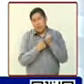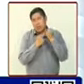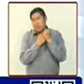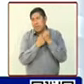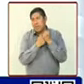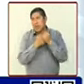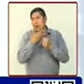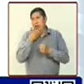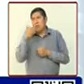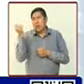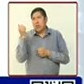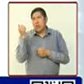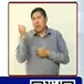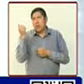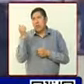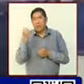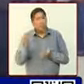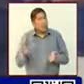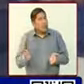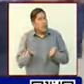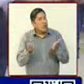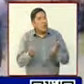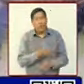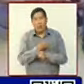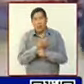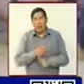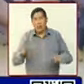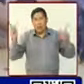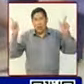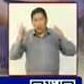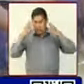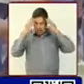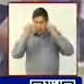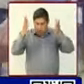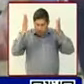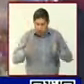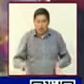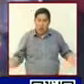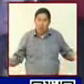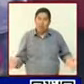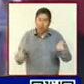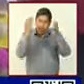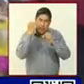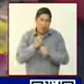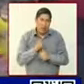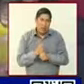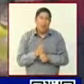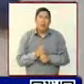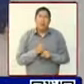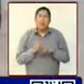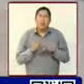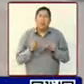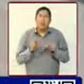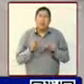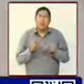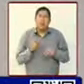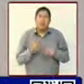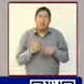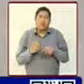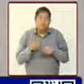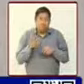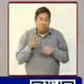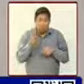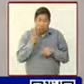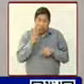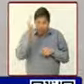y creo que la mejor colaboración es dejarlos a la libertad y a que los profesores hagan su trabajo, siendo que no hay motivo alguno para que el padre